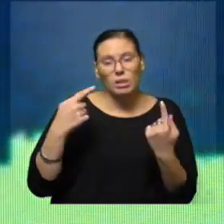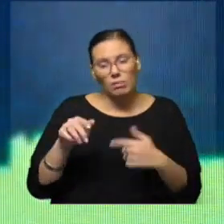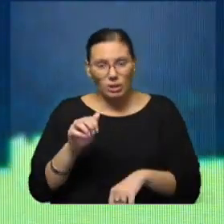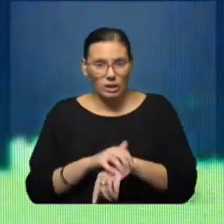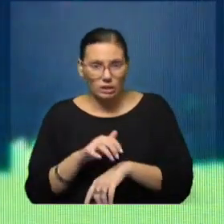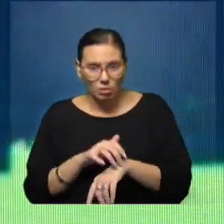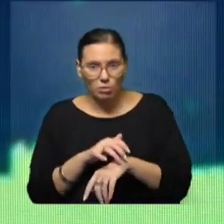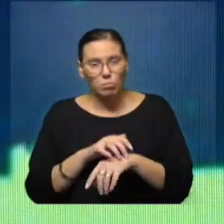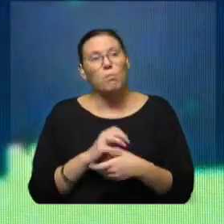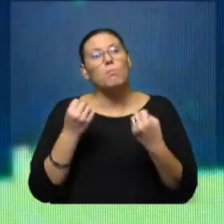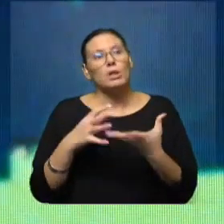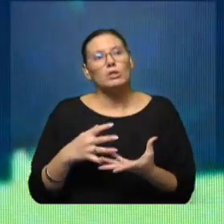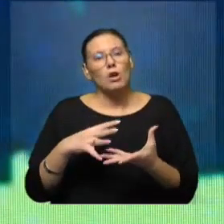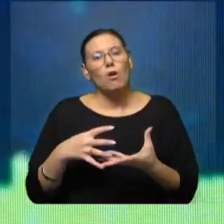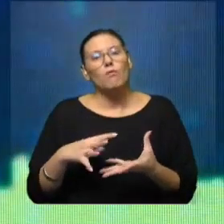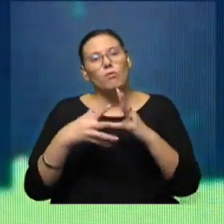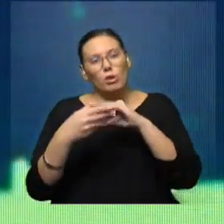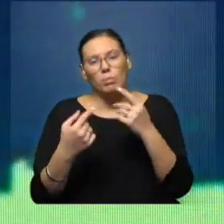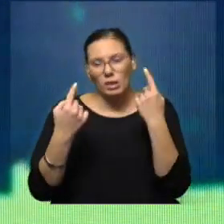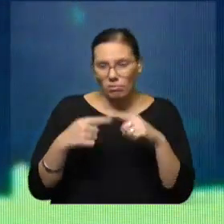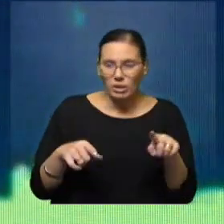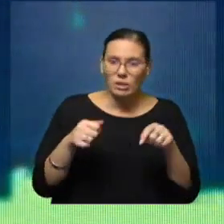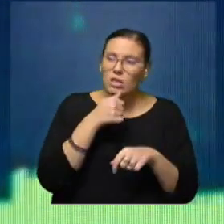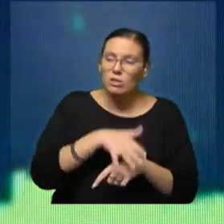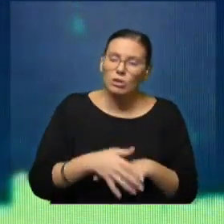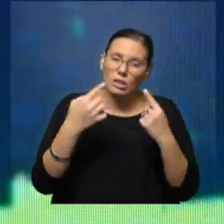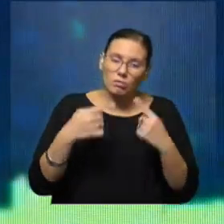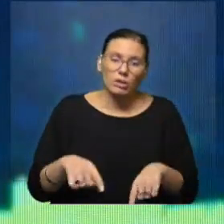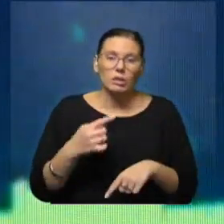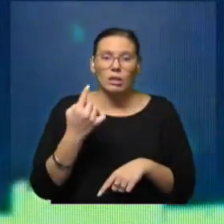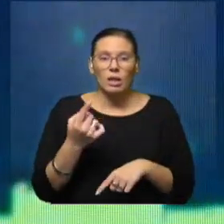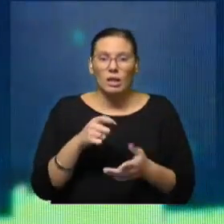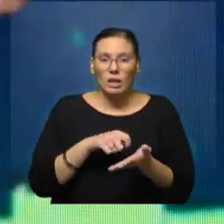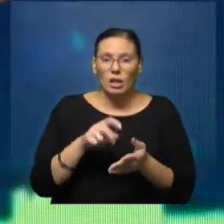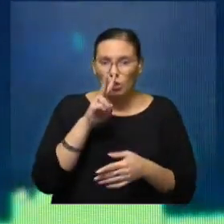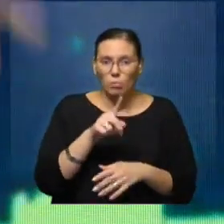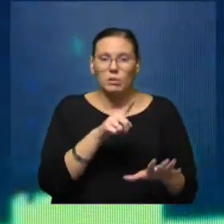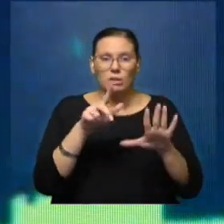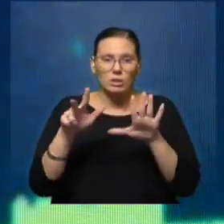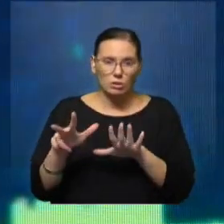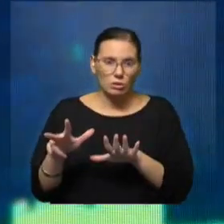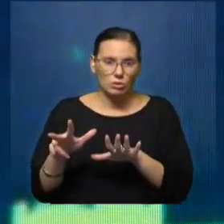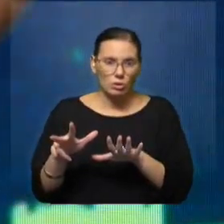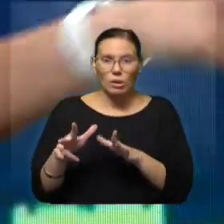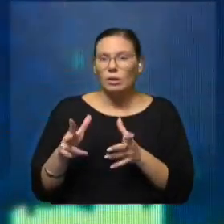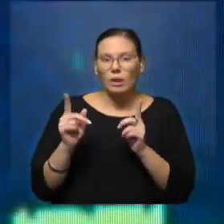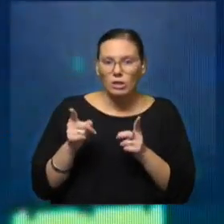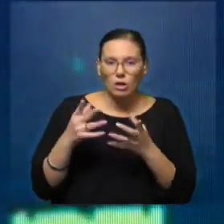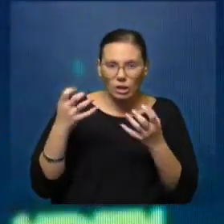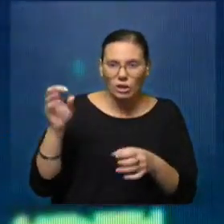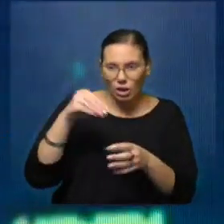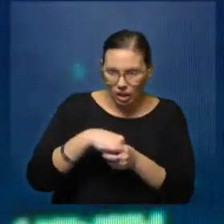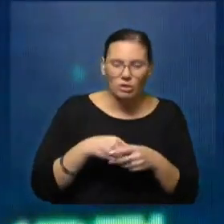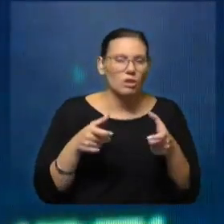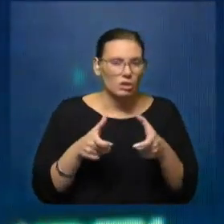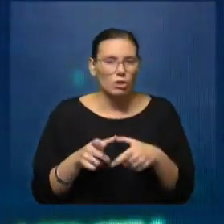diferentes estilos, como son diferentes historias. Hay una, por ejemplo, que la hice como en 2018 y que dije, esta yo quiero que esté en el